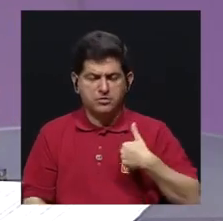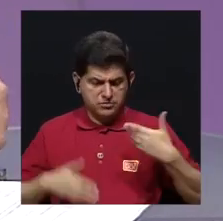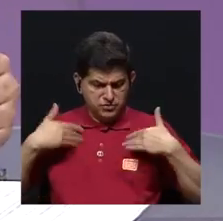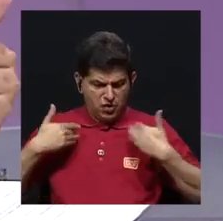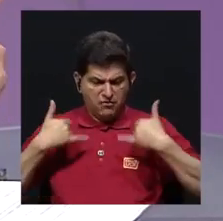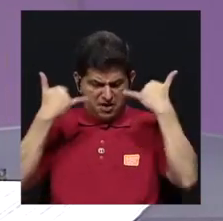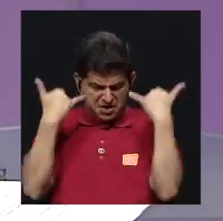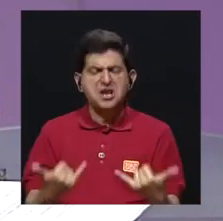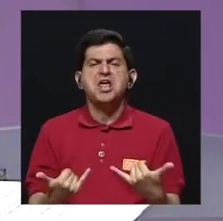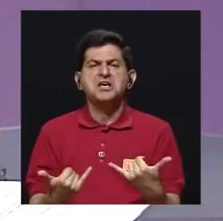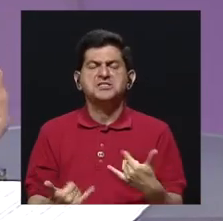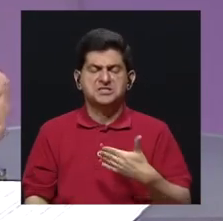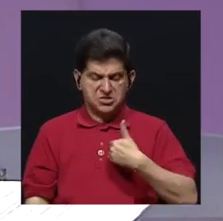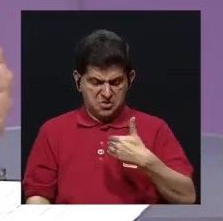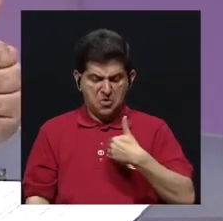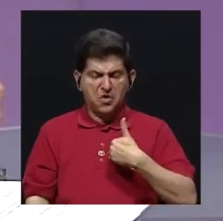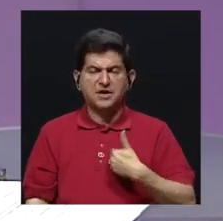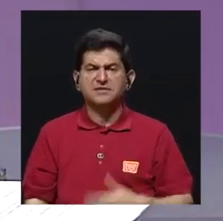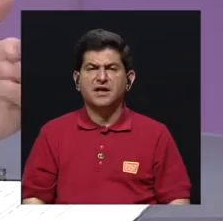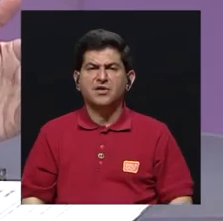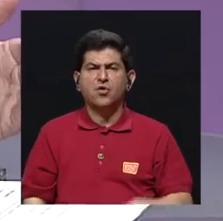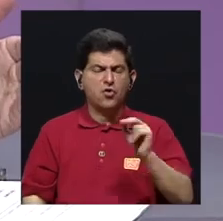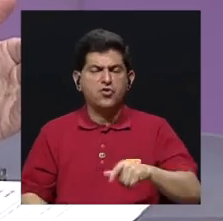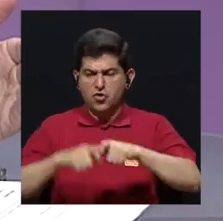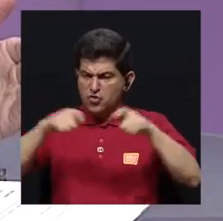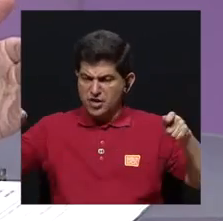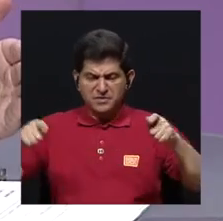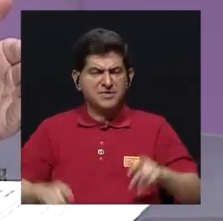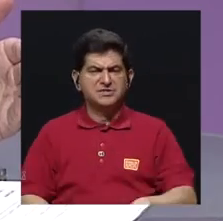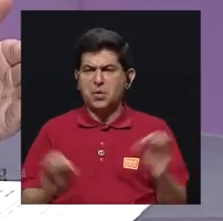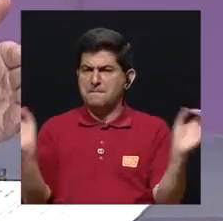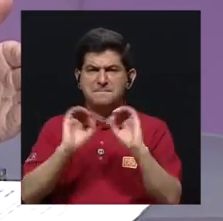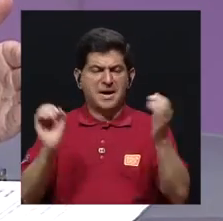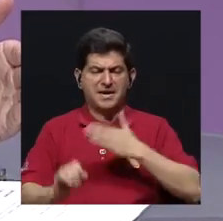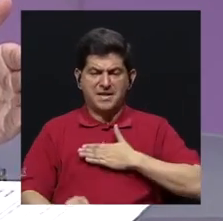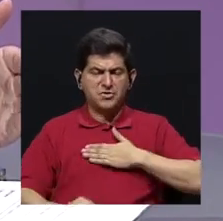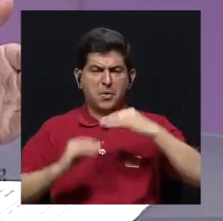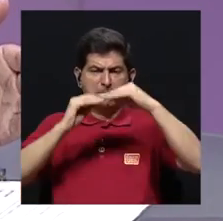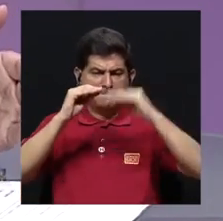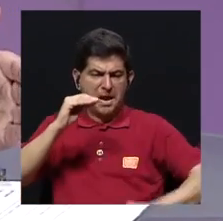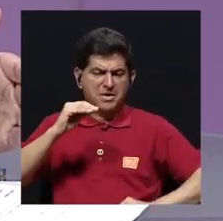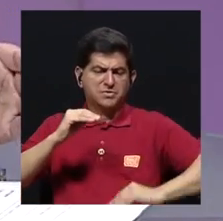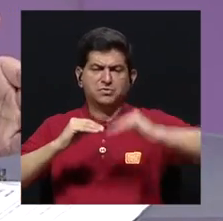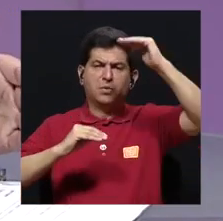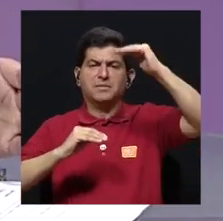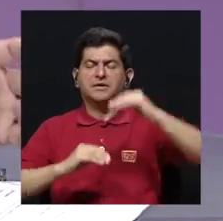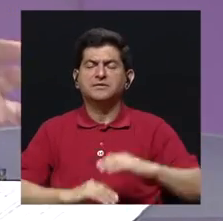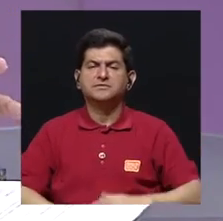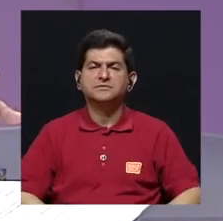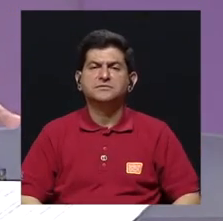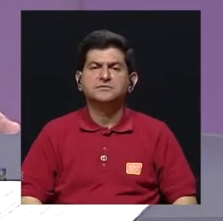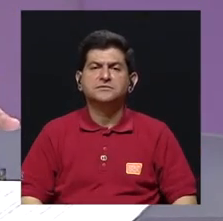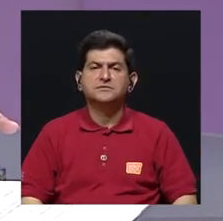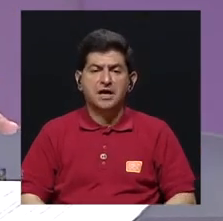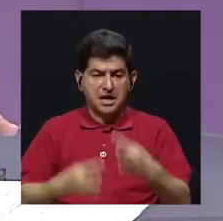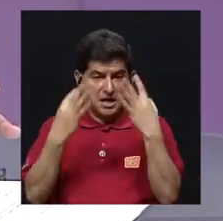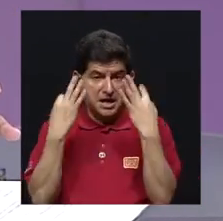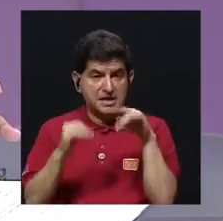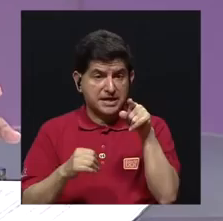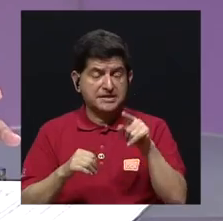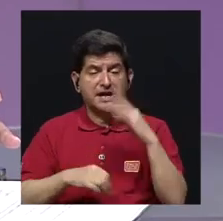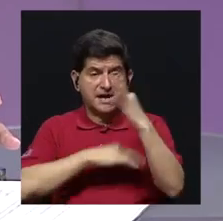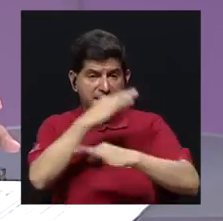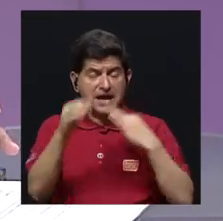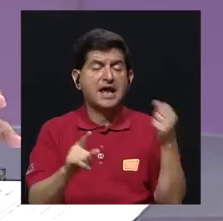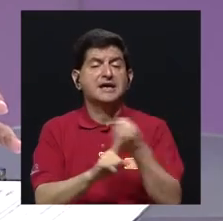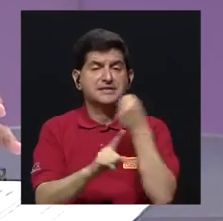que soy feliz con lo que tengo, no hay medidas, no hay tallas que me hagan menos o me hagan más. Y entonces quisimos tocar ese tipo